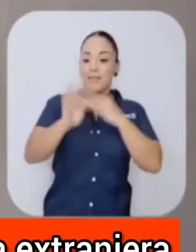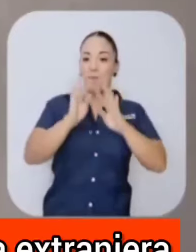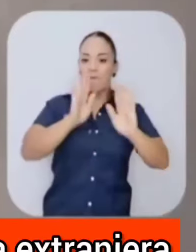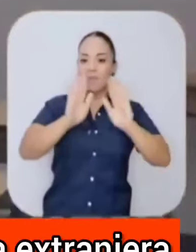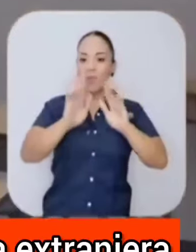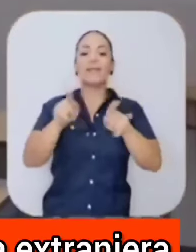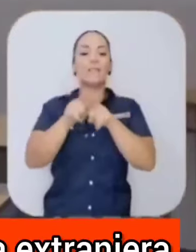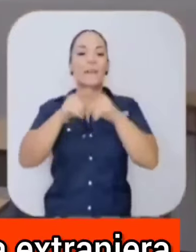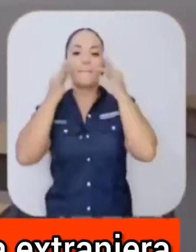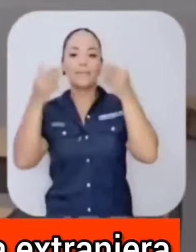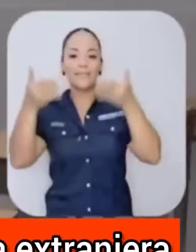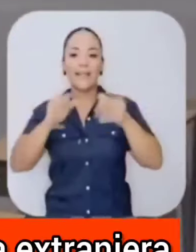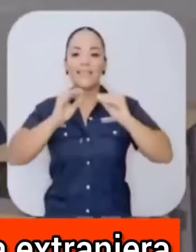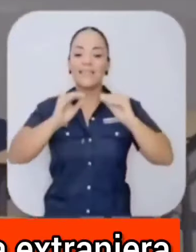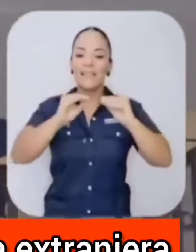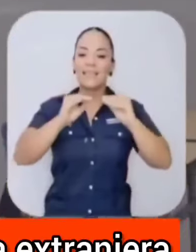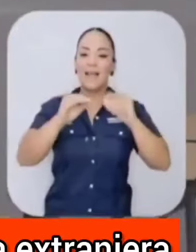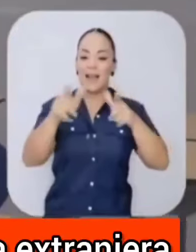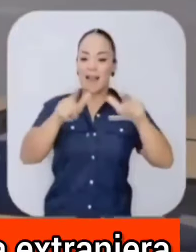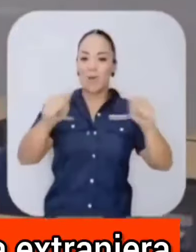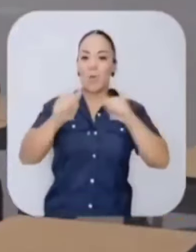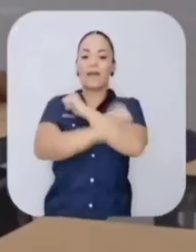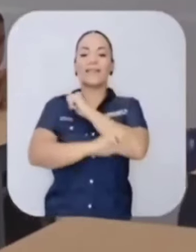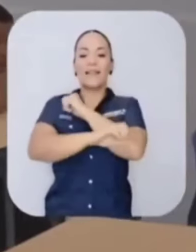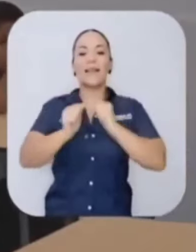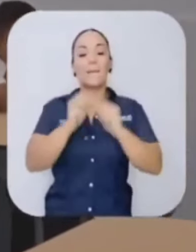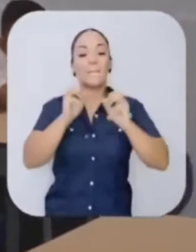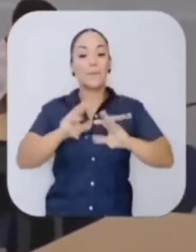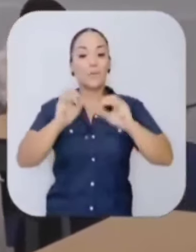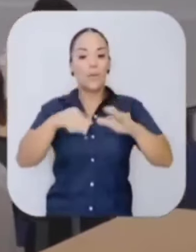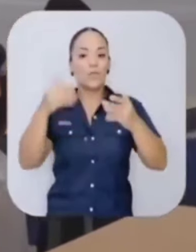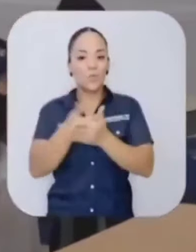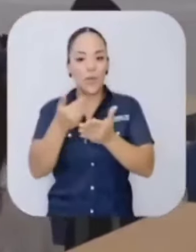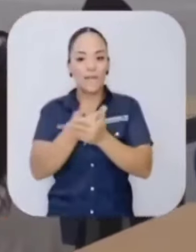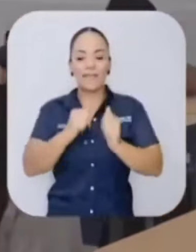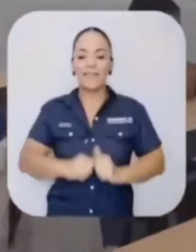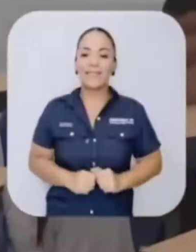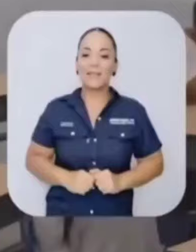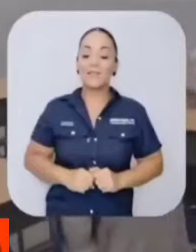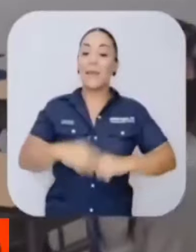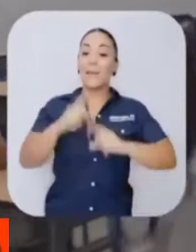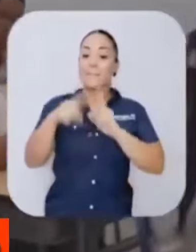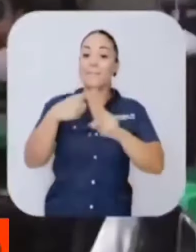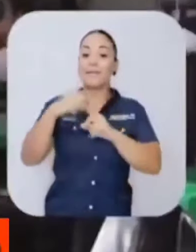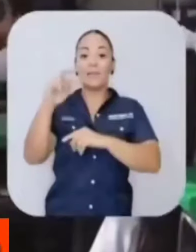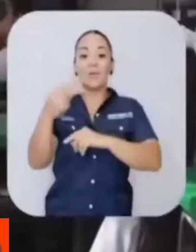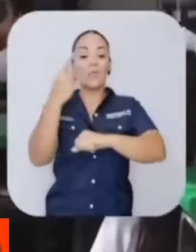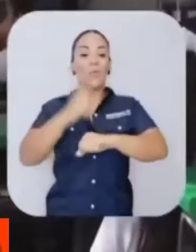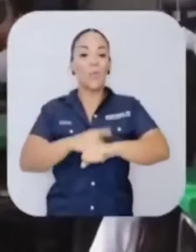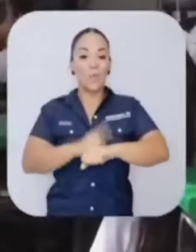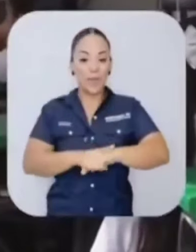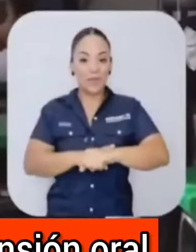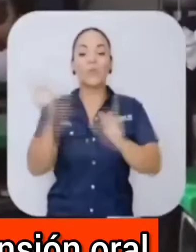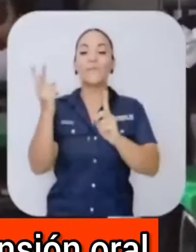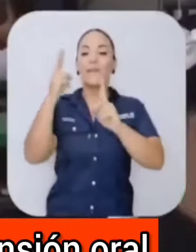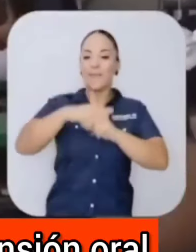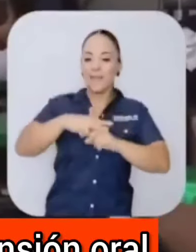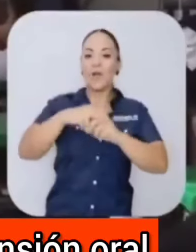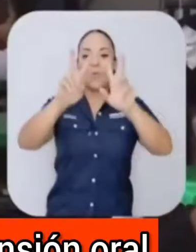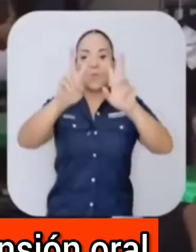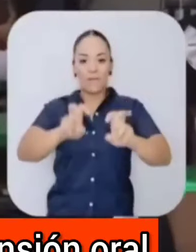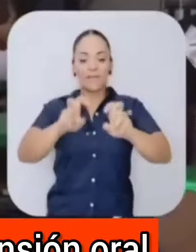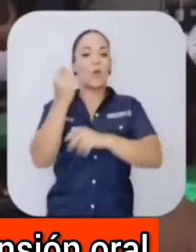y presencial para la enseñanza de la lengua extranjera con metodologías novedosas. Y además, por segunda ocasión, se